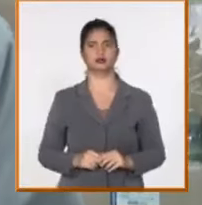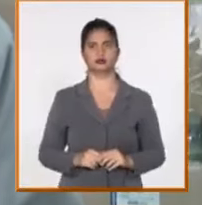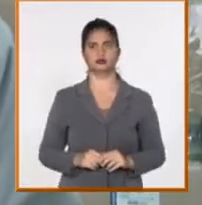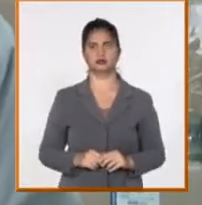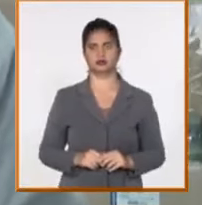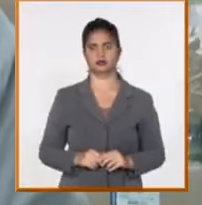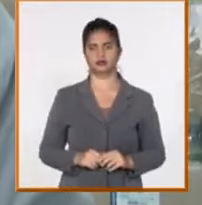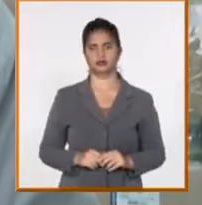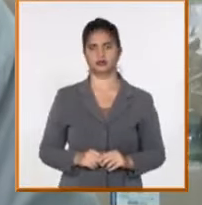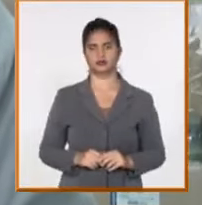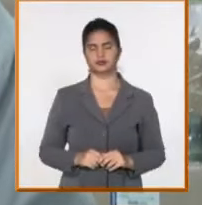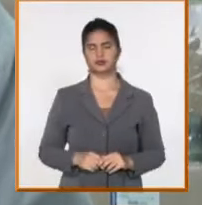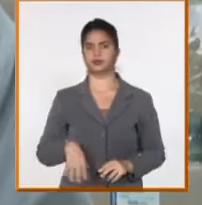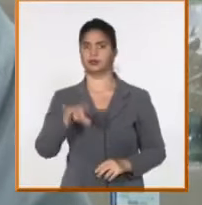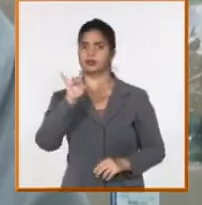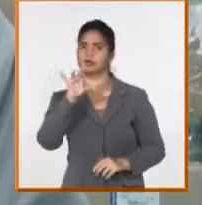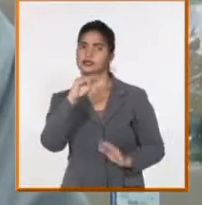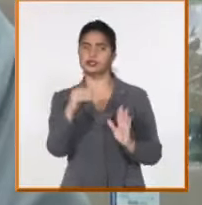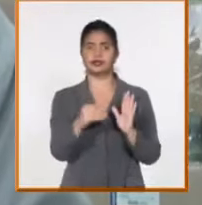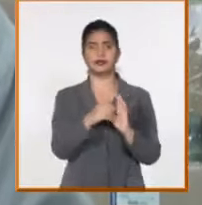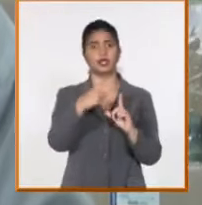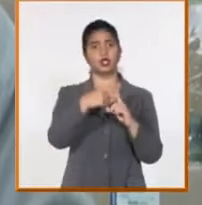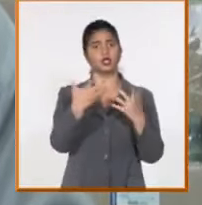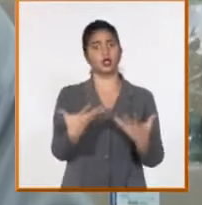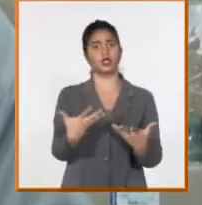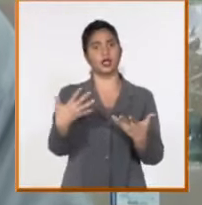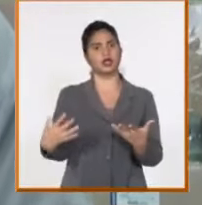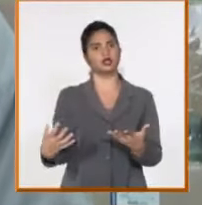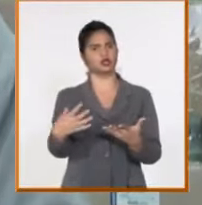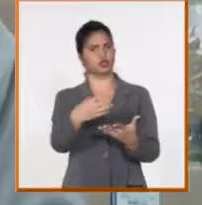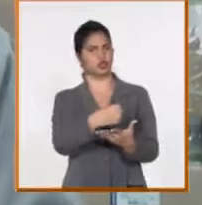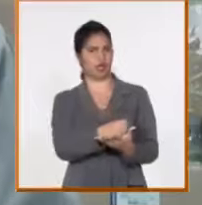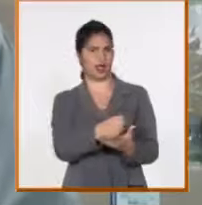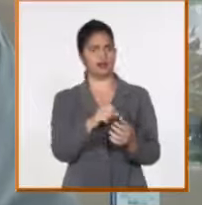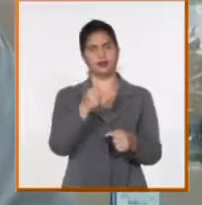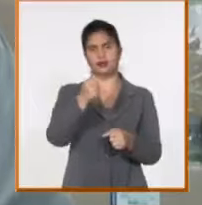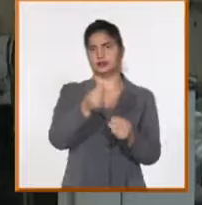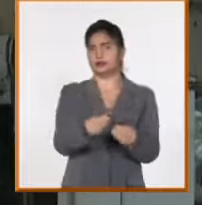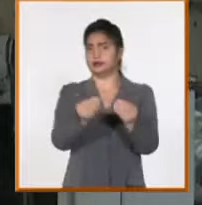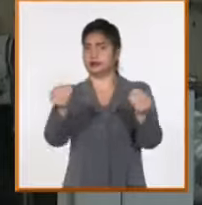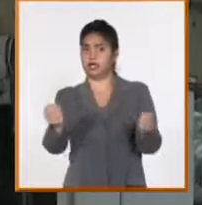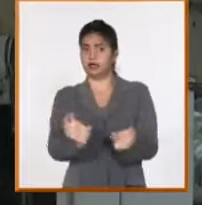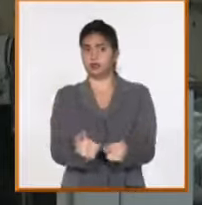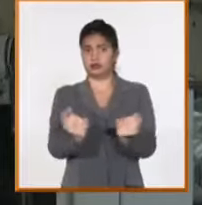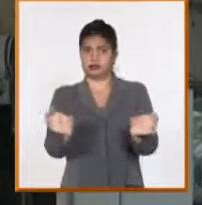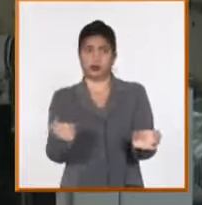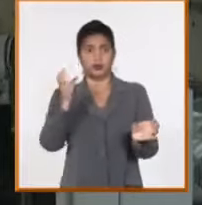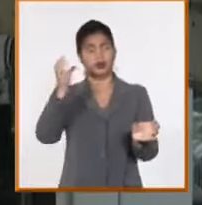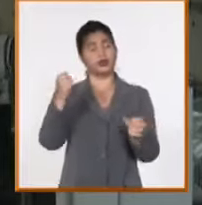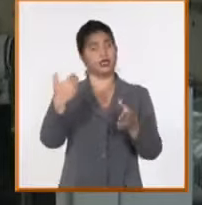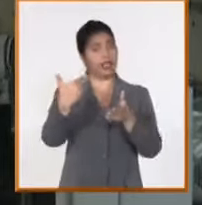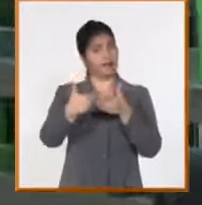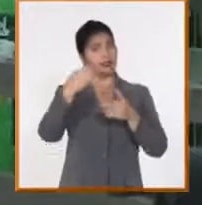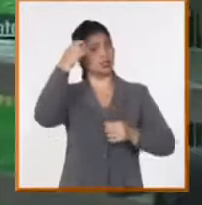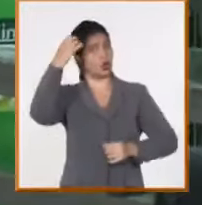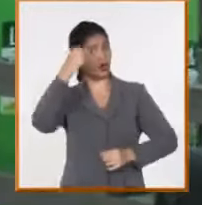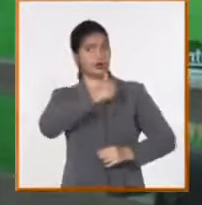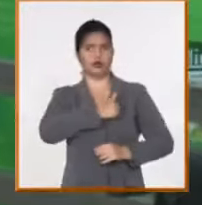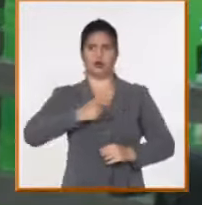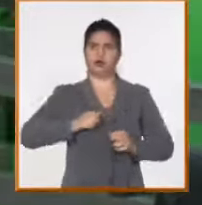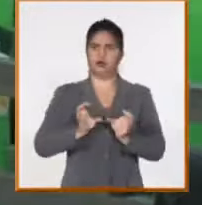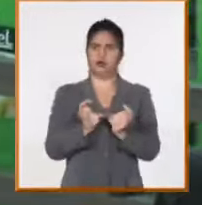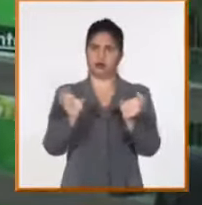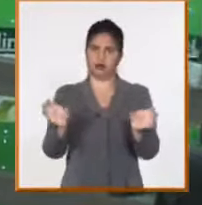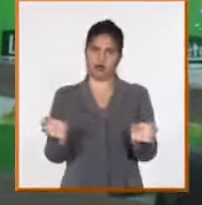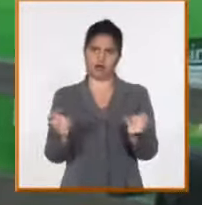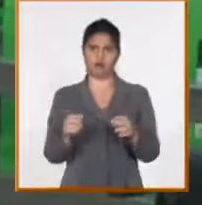15000 toneladas totales ve a 12000 para para la estatal esto nos da la posibilidad de por supuesto aumentar